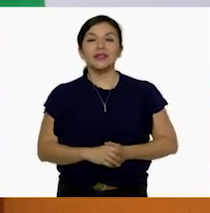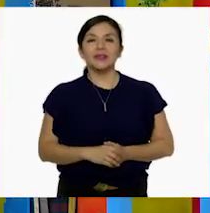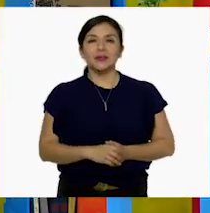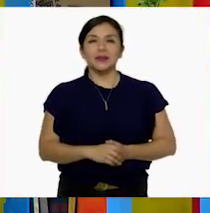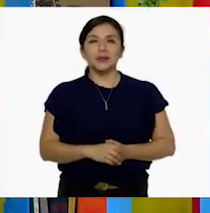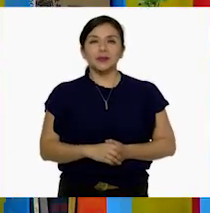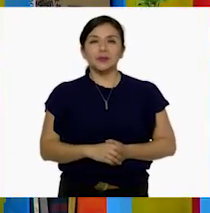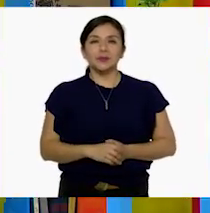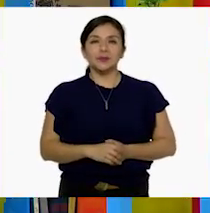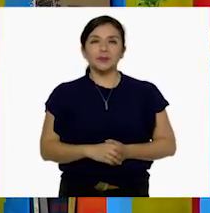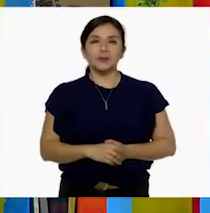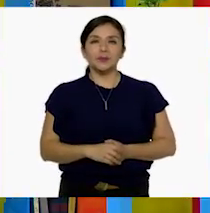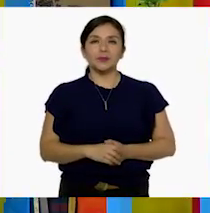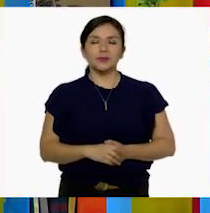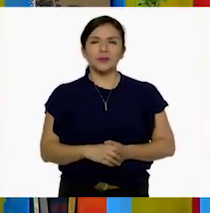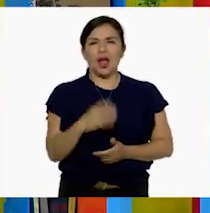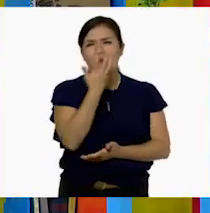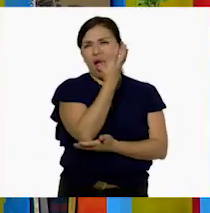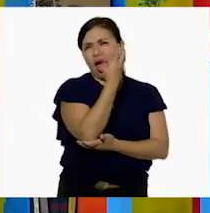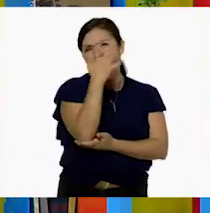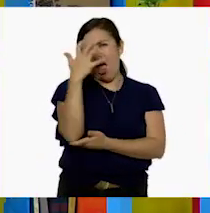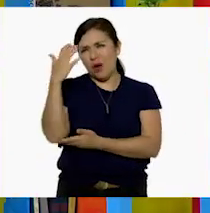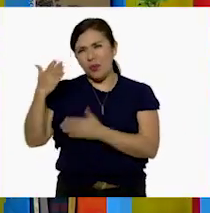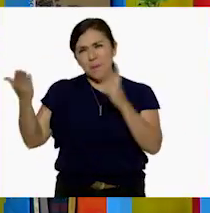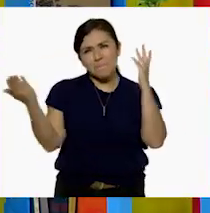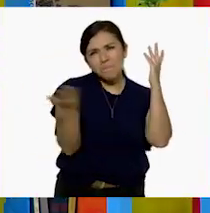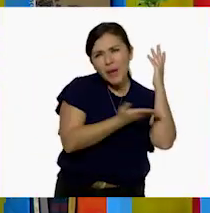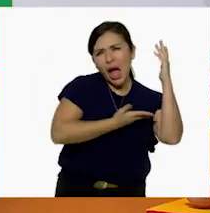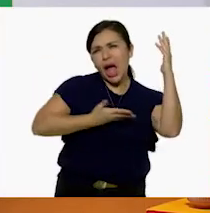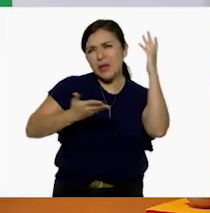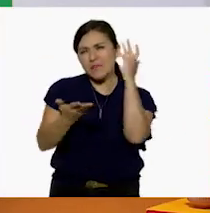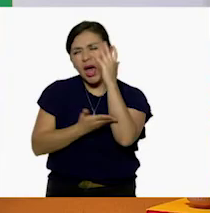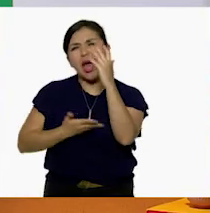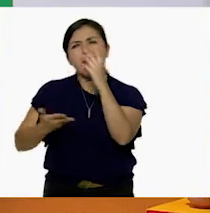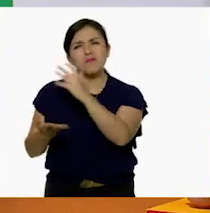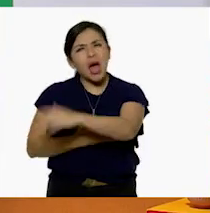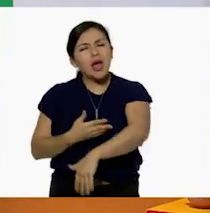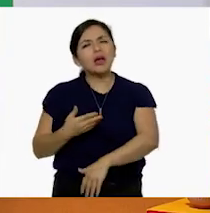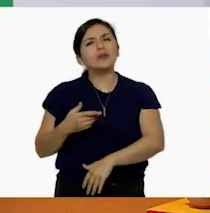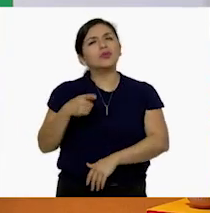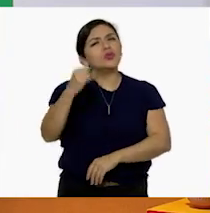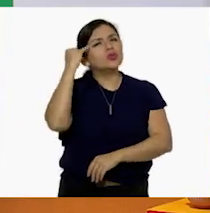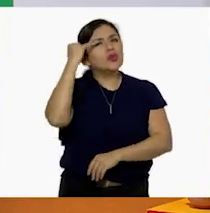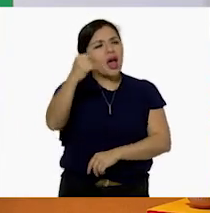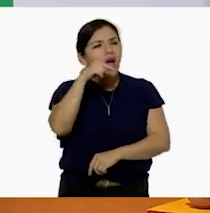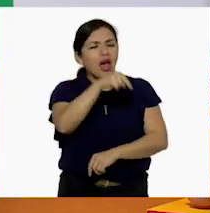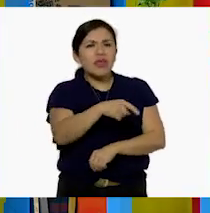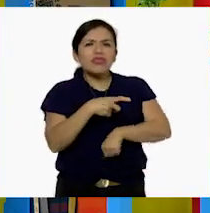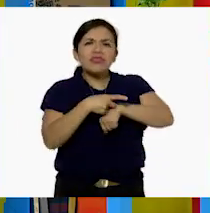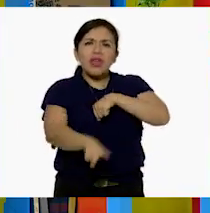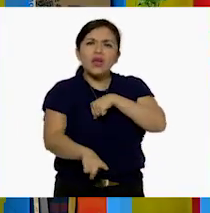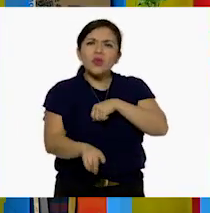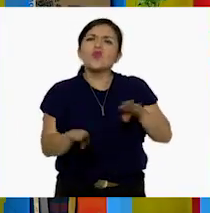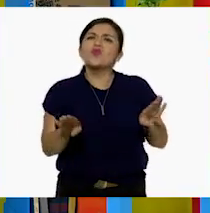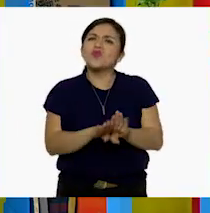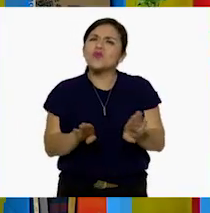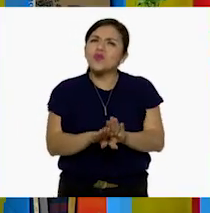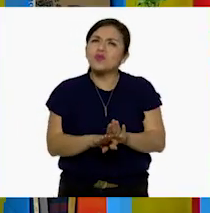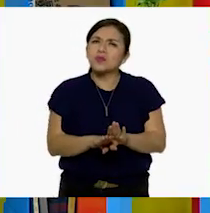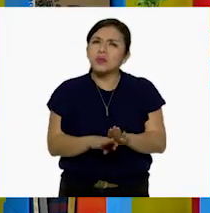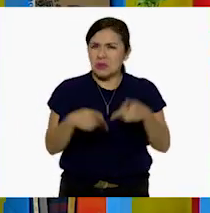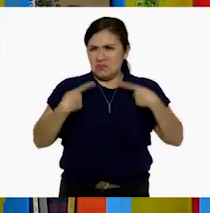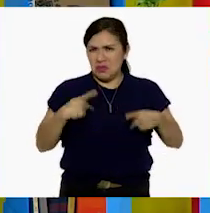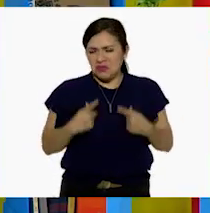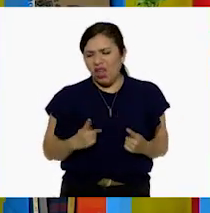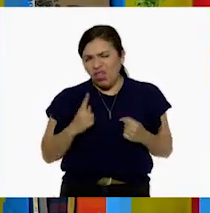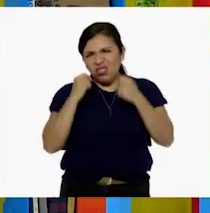¿Cómo daña la tala de árboles? ¿Cómo creen que les hace daño cuando las personas talan los